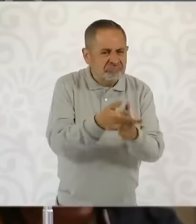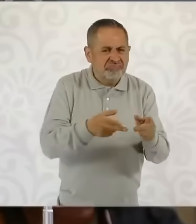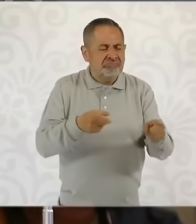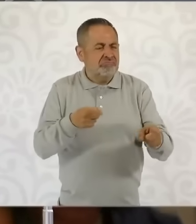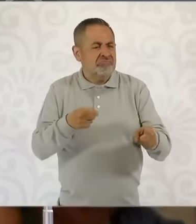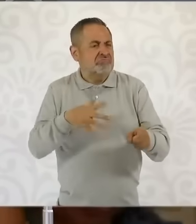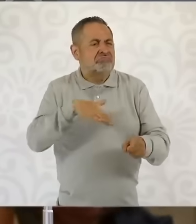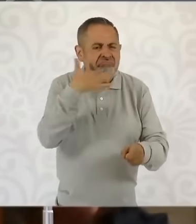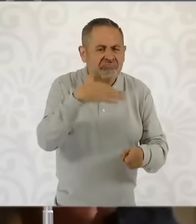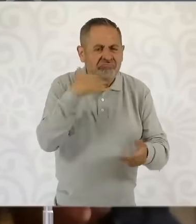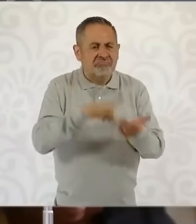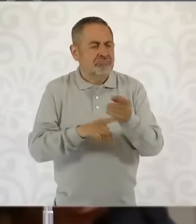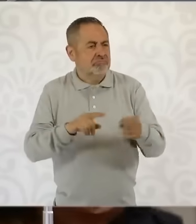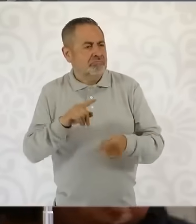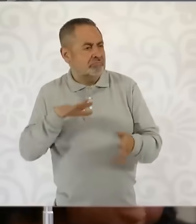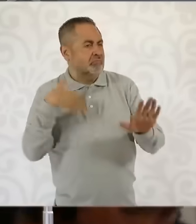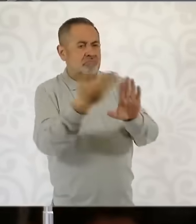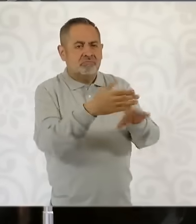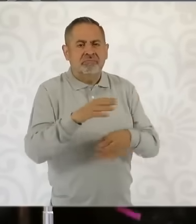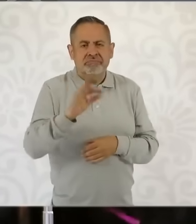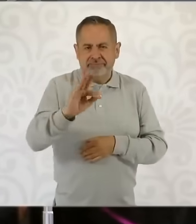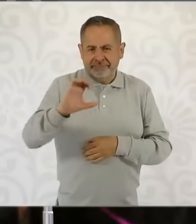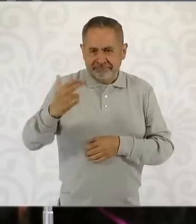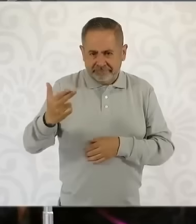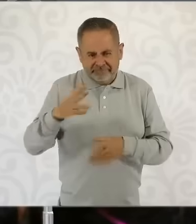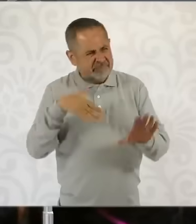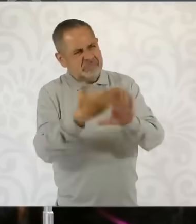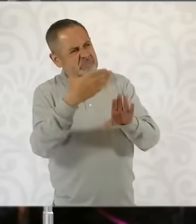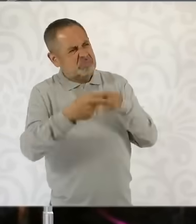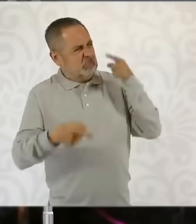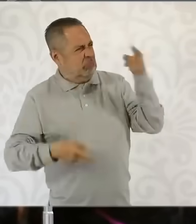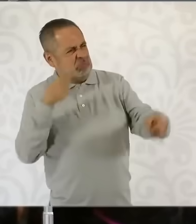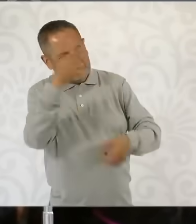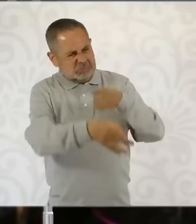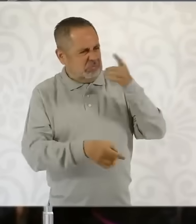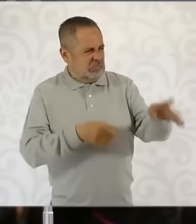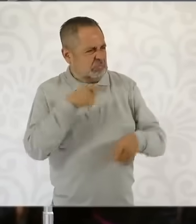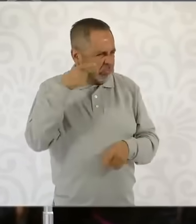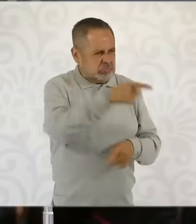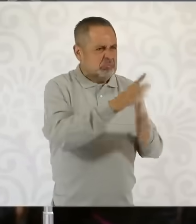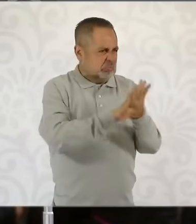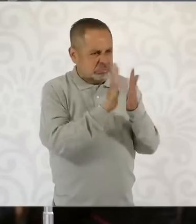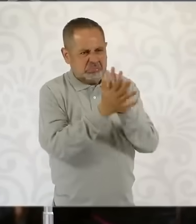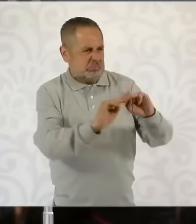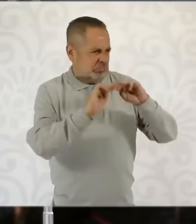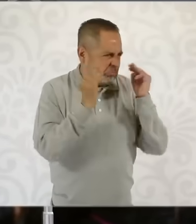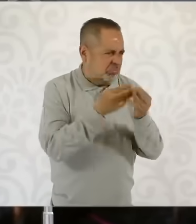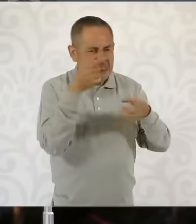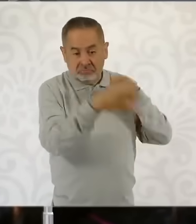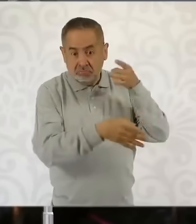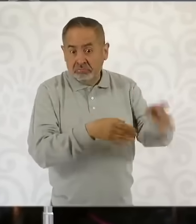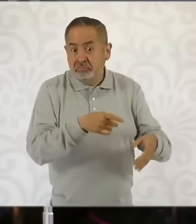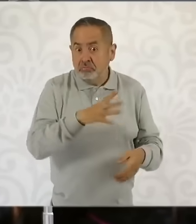al exmandatario Felipe Calderón. Le reclamaron justo su presunta complicidad con el narcotráfico,